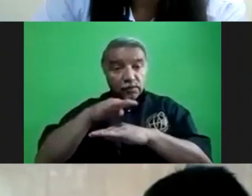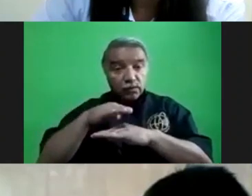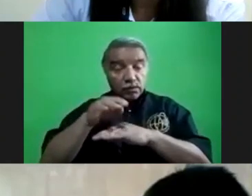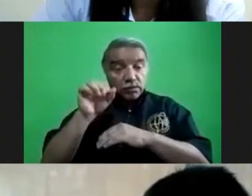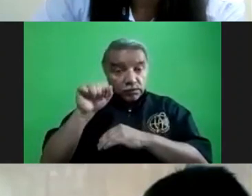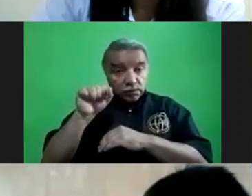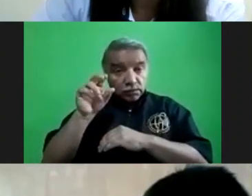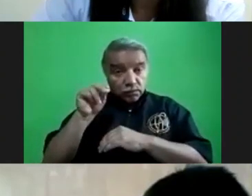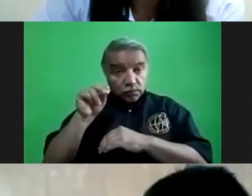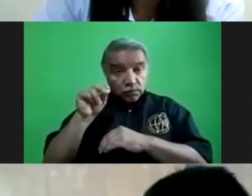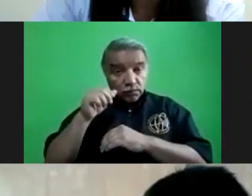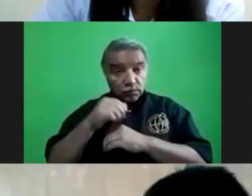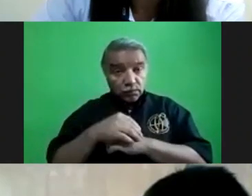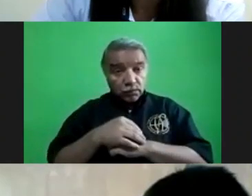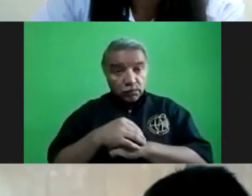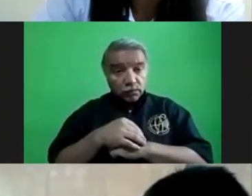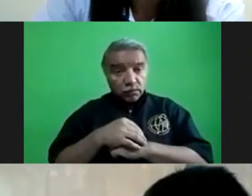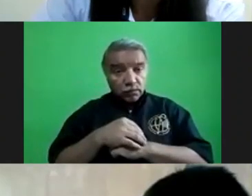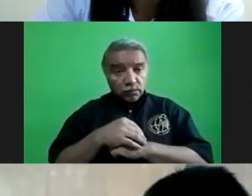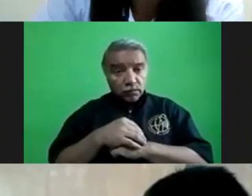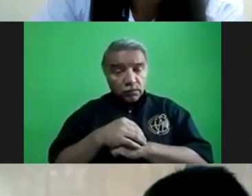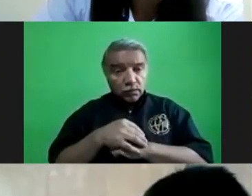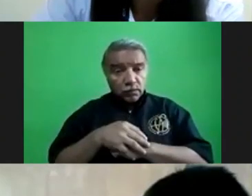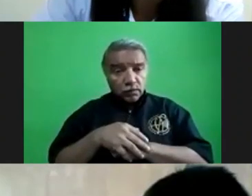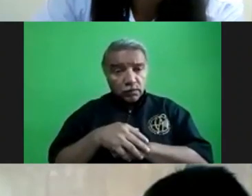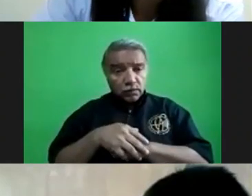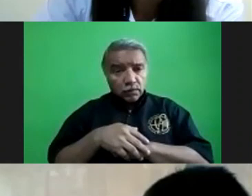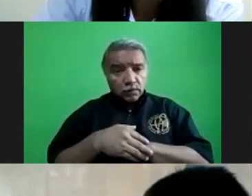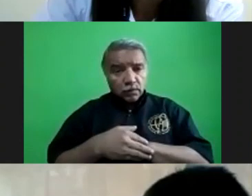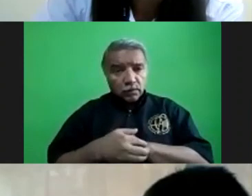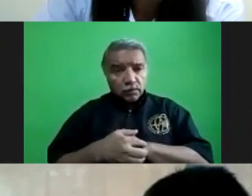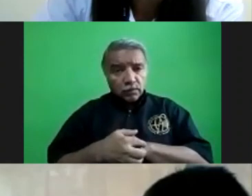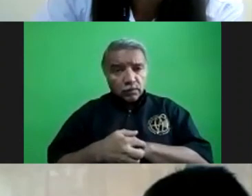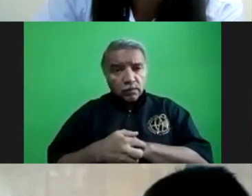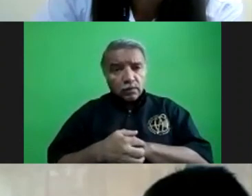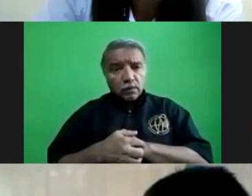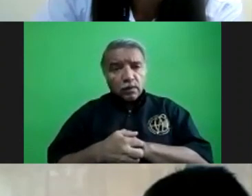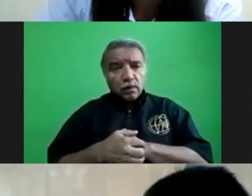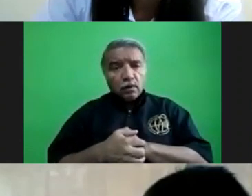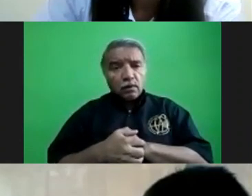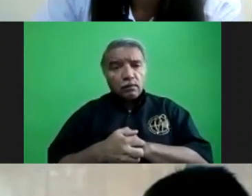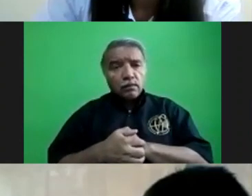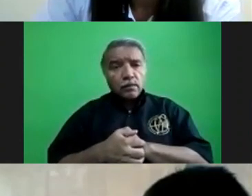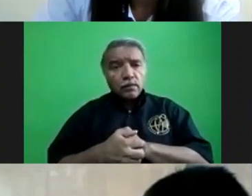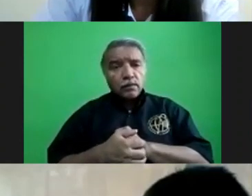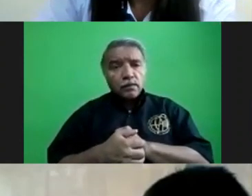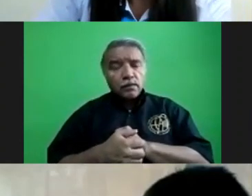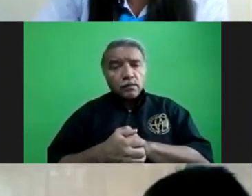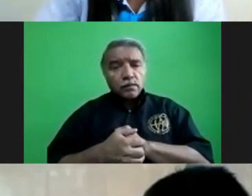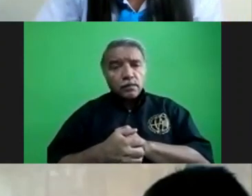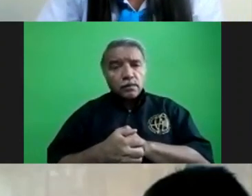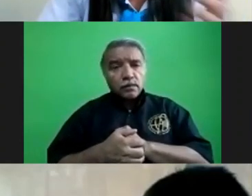el host? Porque usted va a presentar lo de la sala infantil y yo me dedico a ingresar a las personas a su lugar. Está bien,